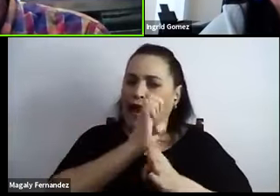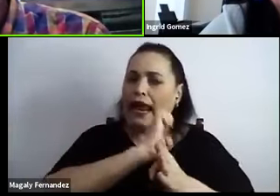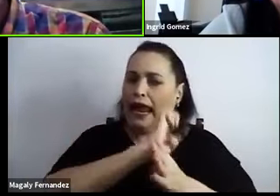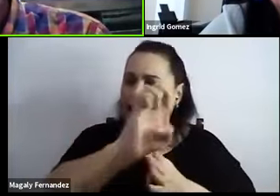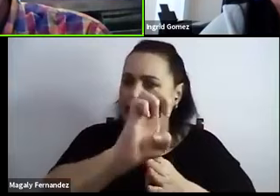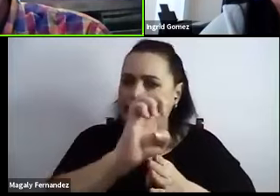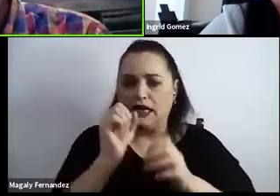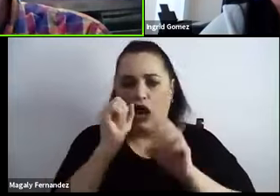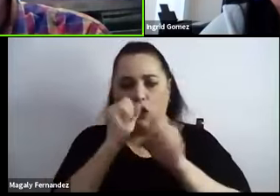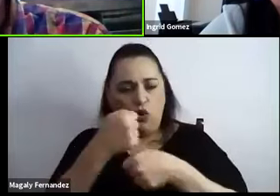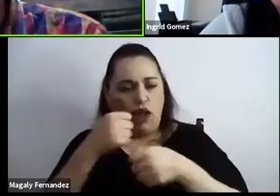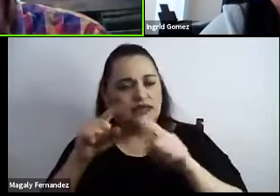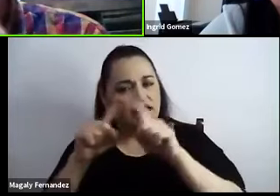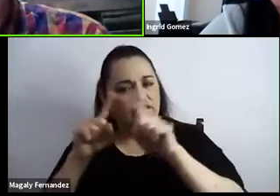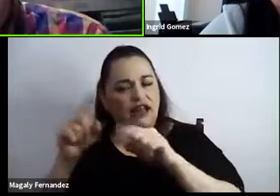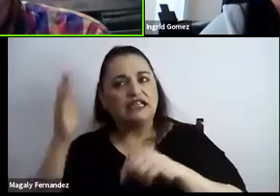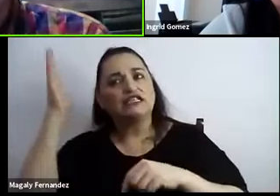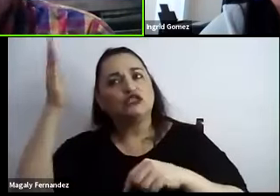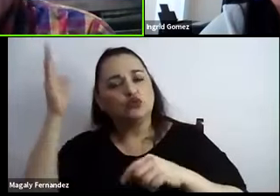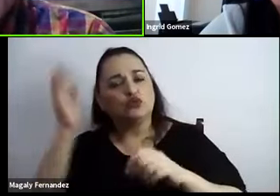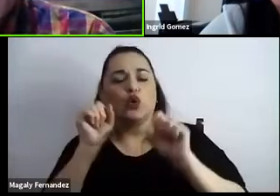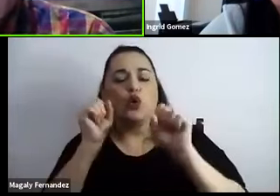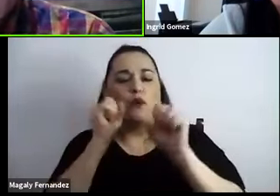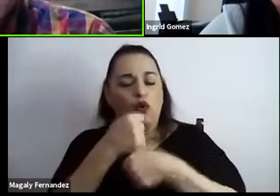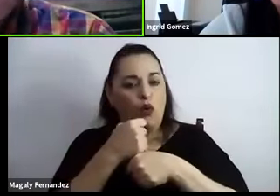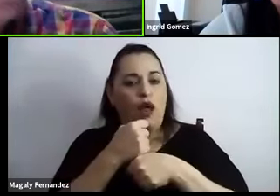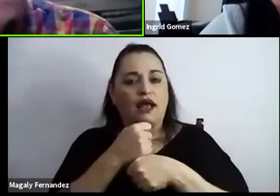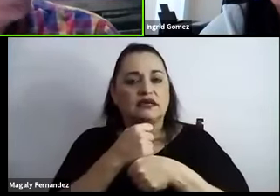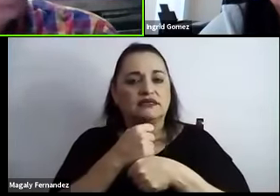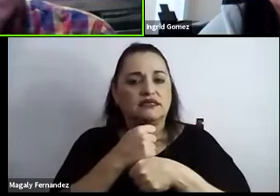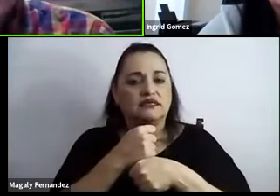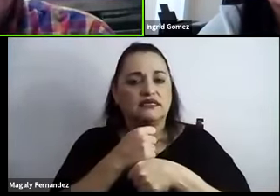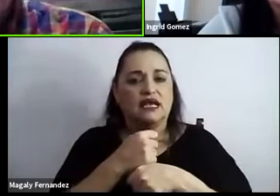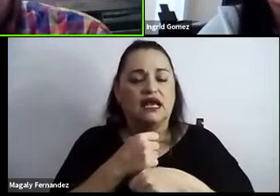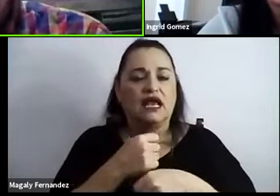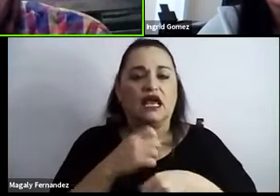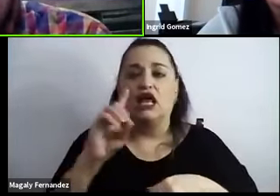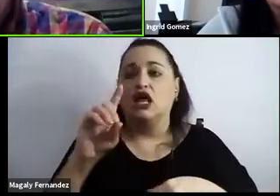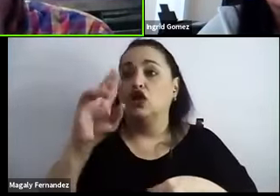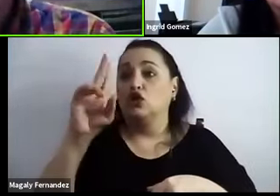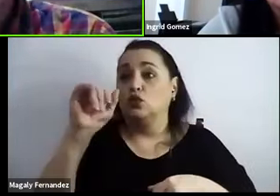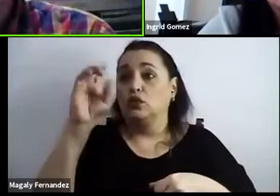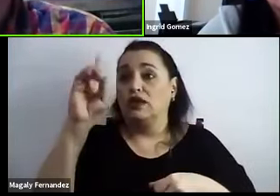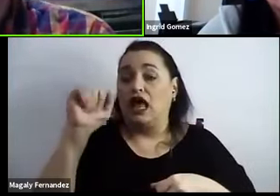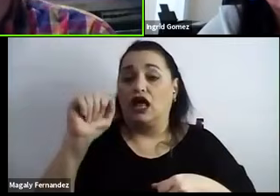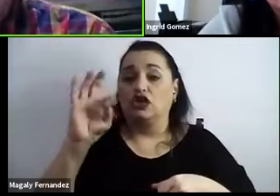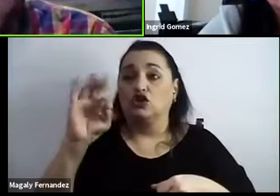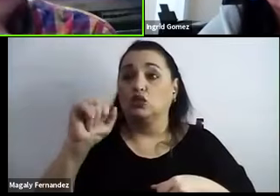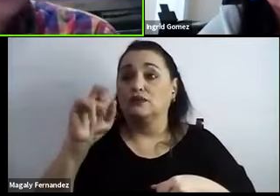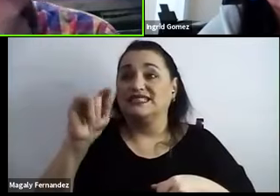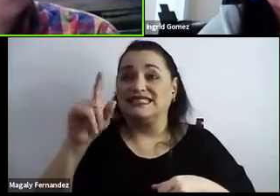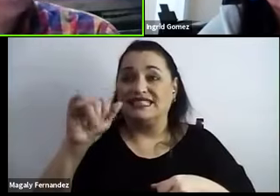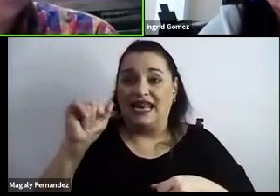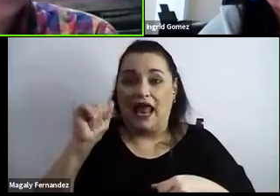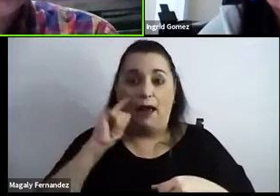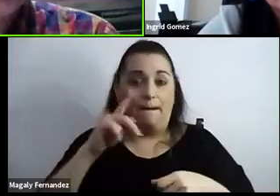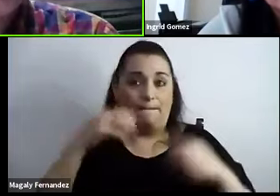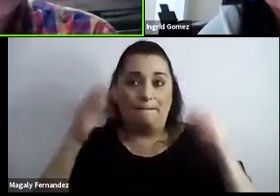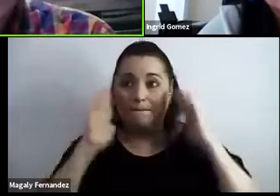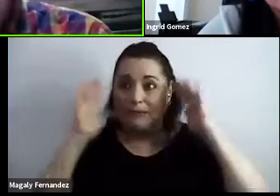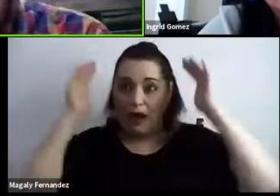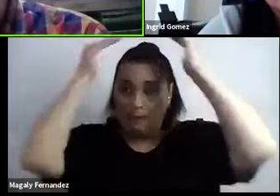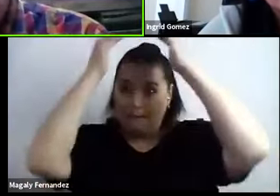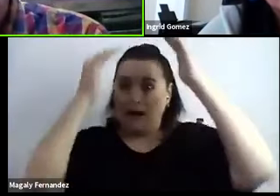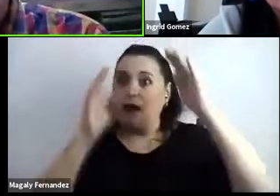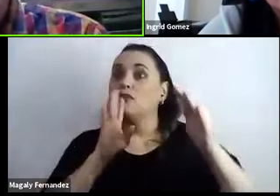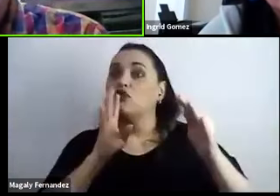ya ciertos discursos, como incluso lo hace el Laudatum Si, la última encíclica del Papa, y no hablo de una religión solo por darle más